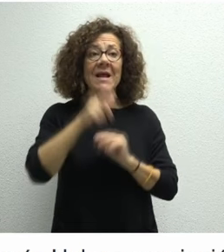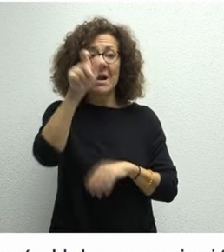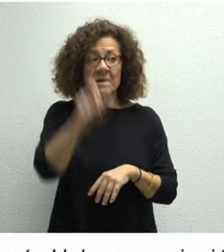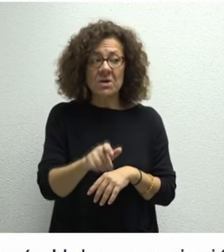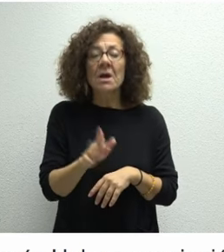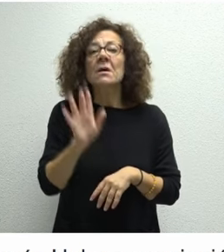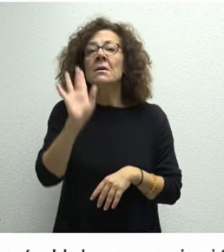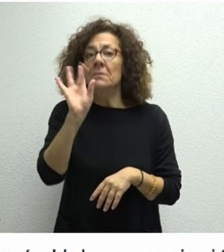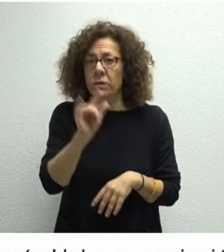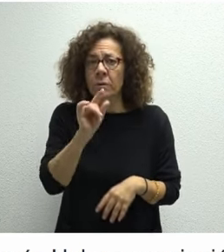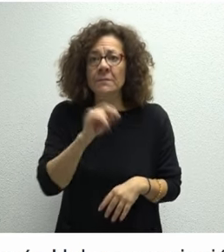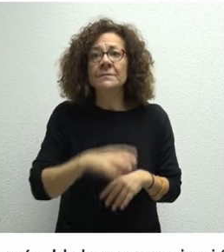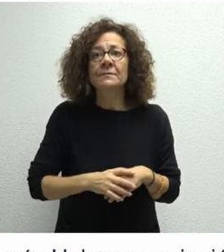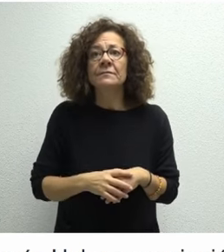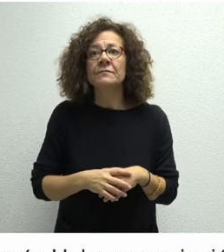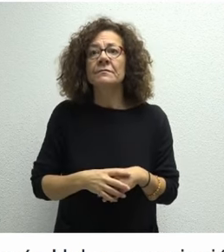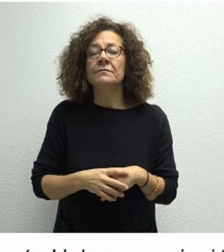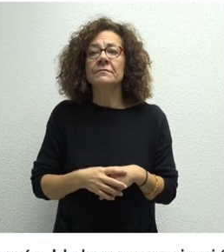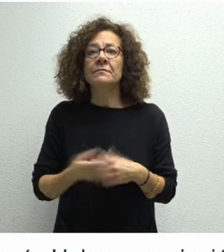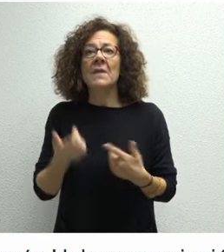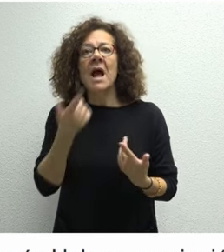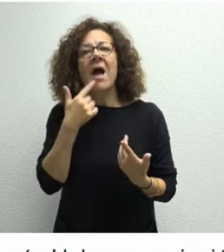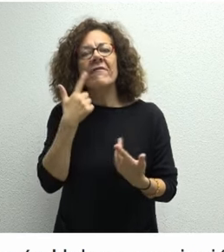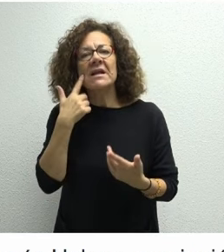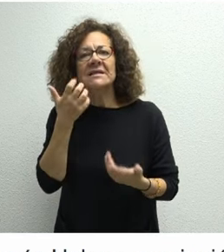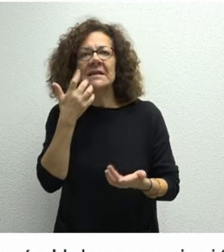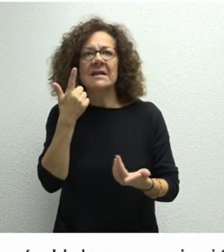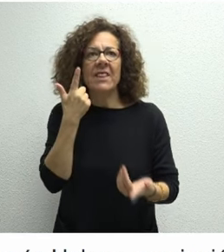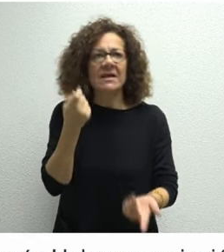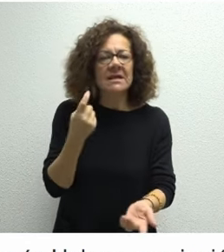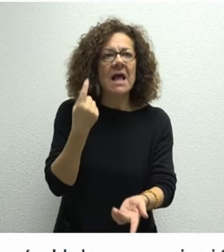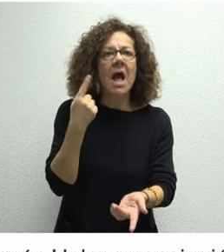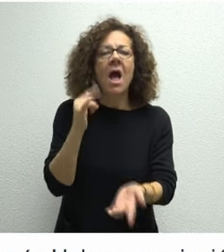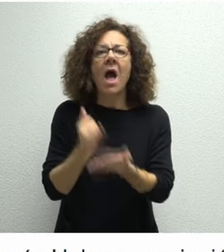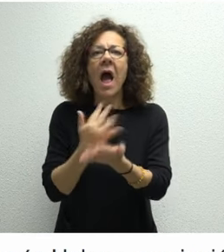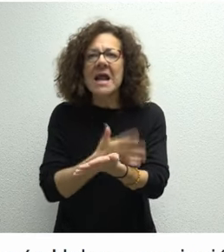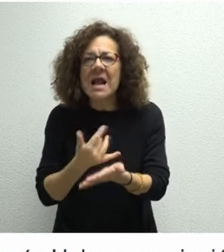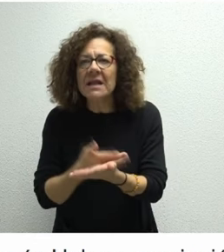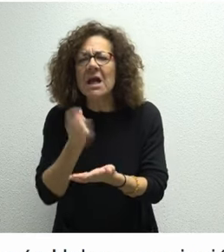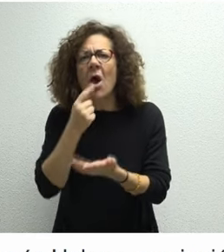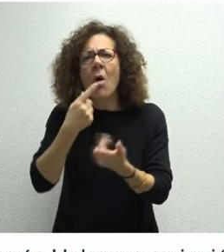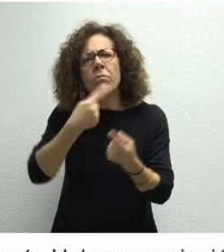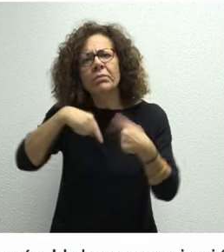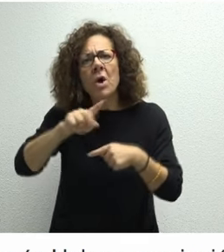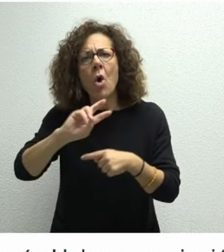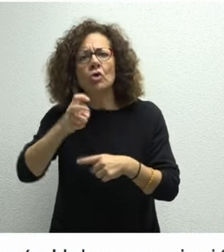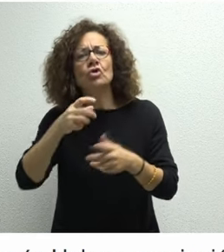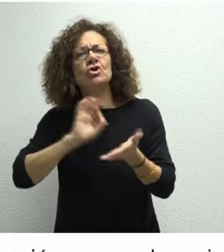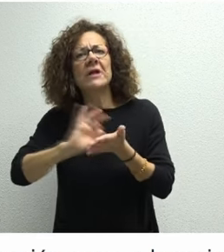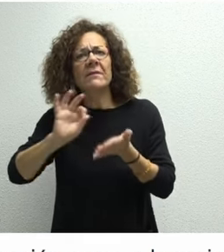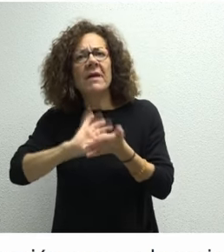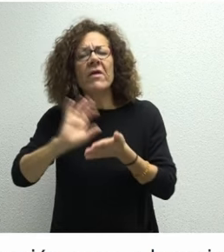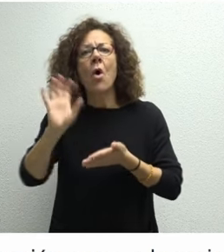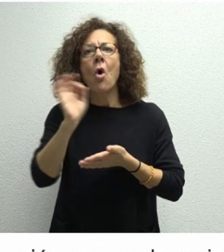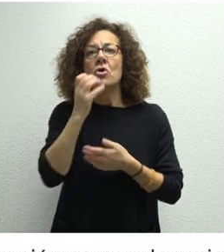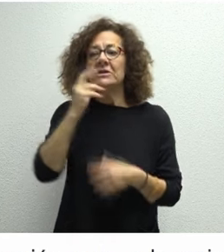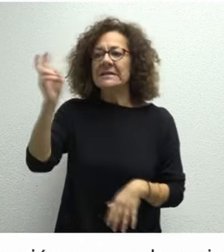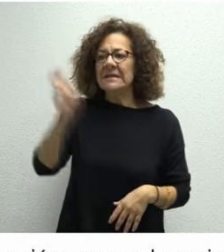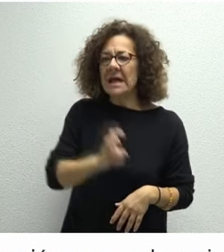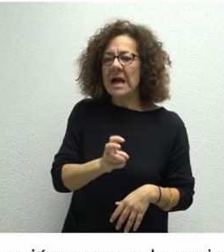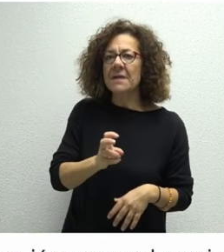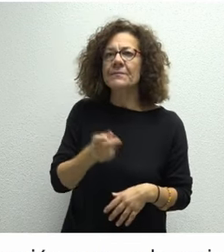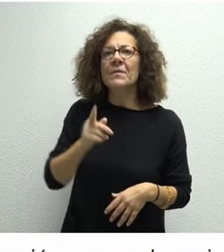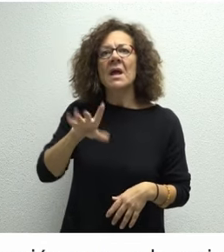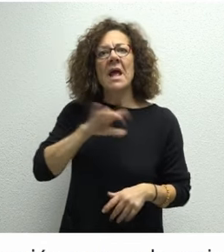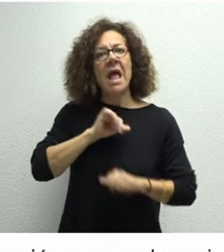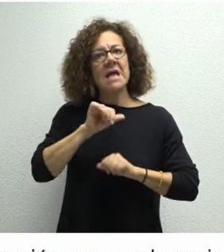persona y si esa persona necesita una analítica necesita incluso una derivación a otro servicio o cuando llegan pues eh